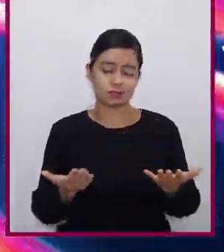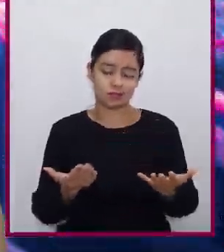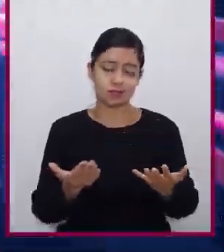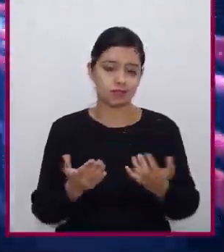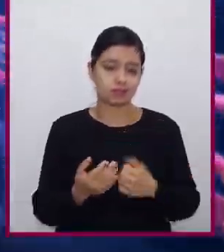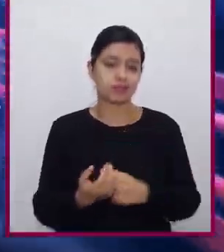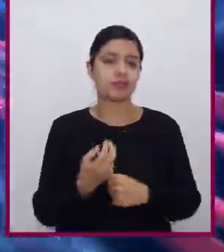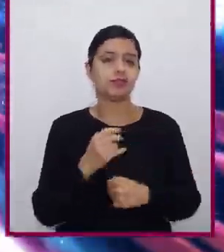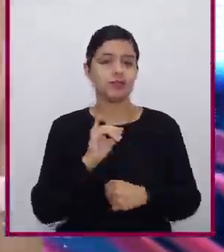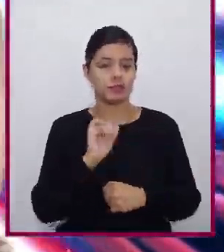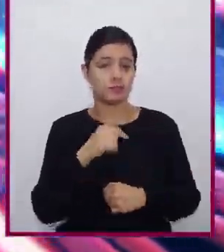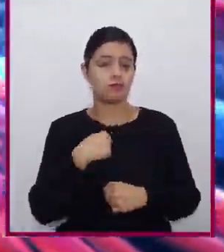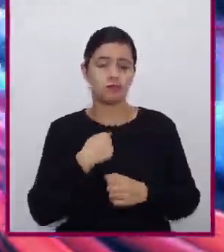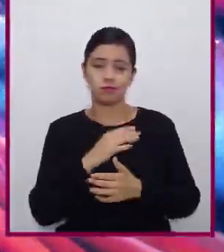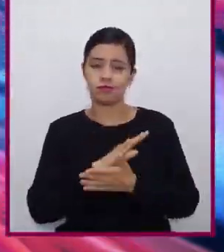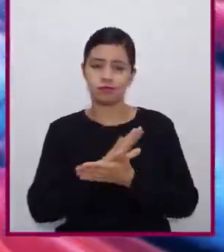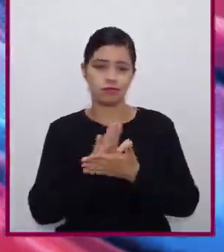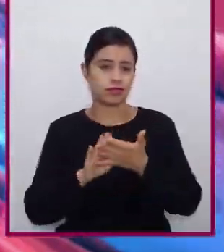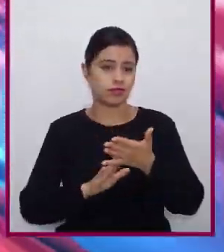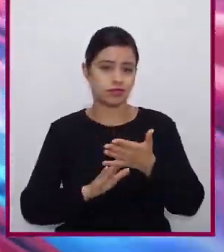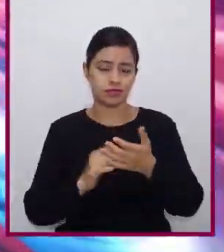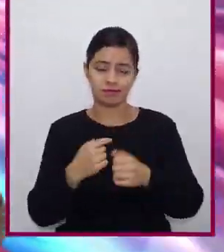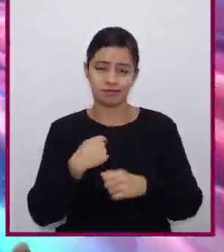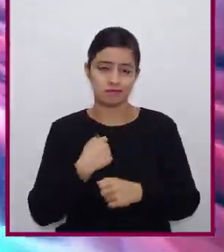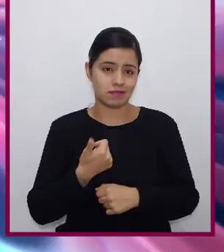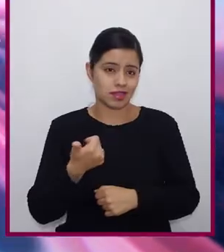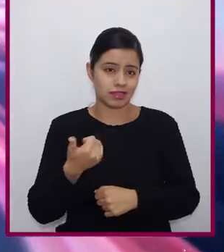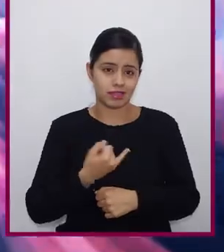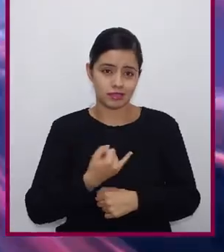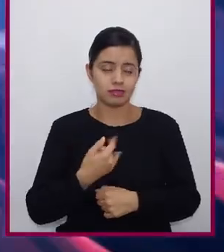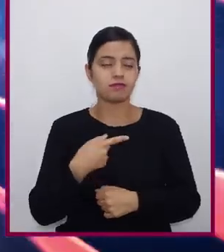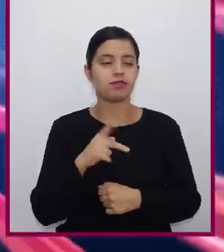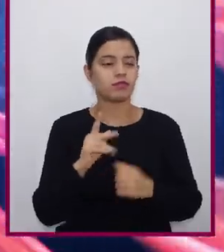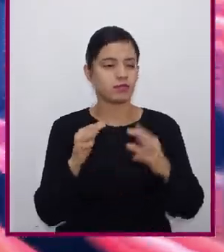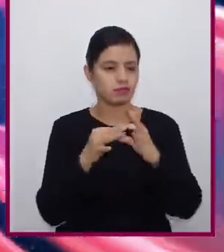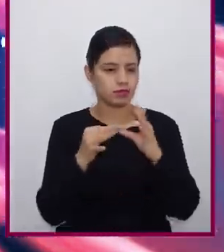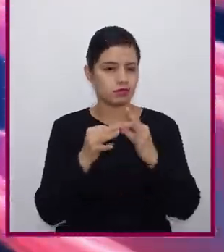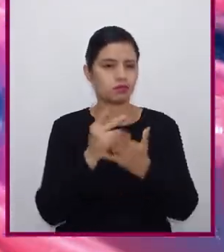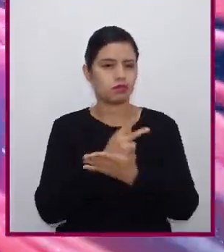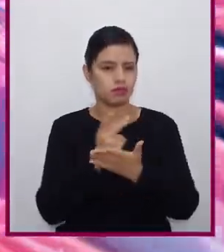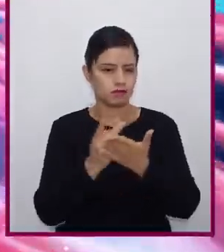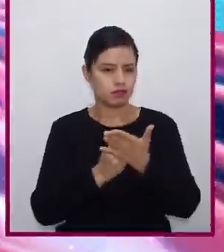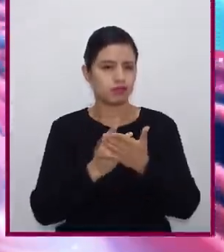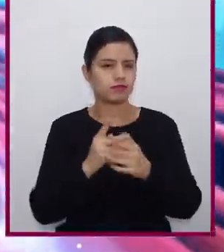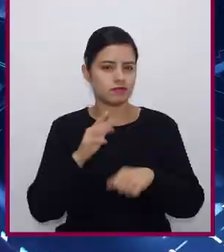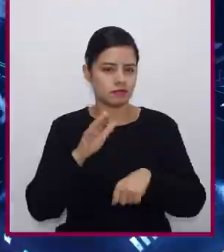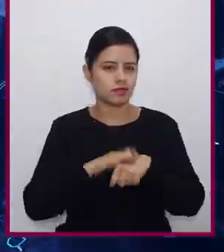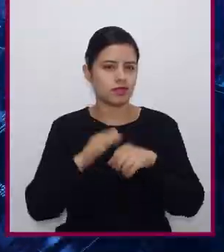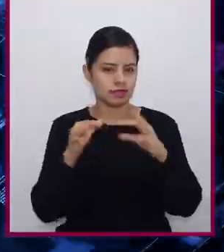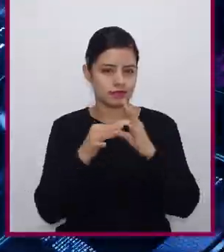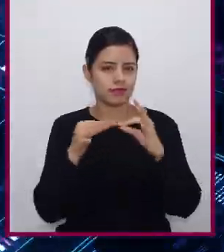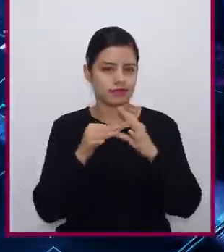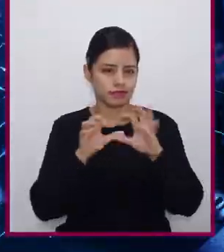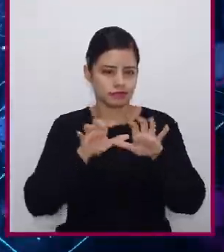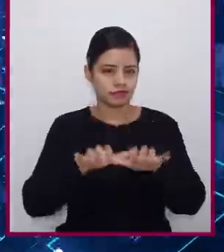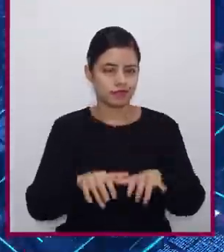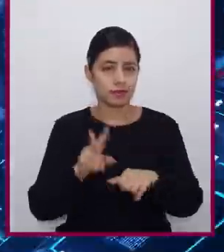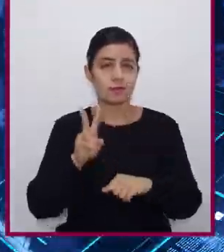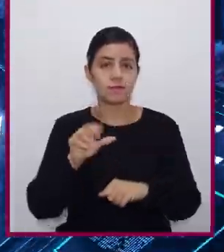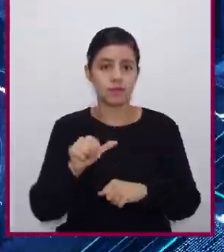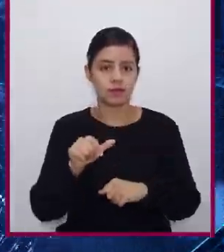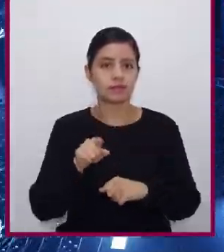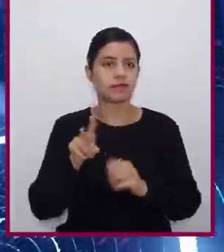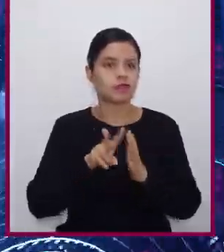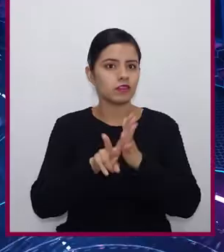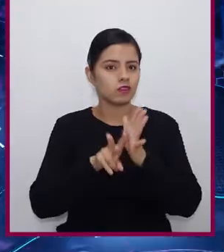es otro atributo mío. Pero vamos a explicar cómo funcionan en la programación y así seremos más claros. Va, y los videojuegos